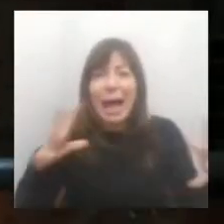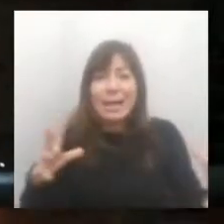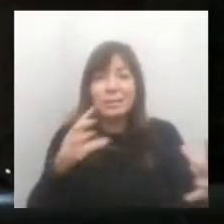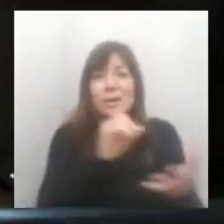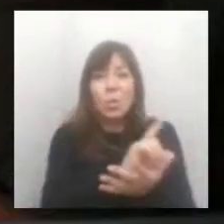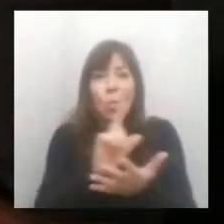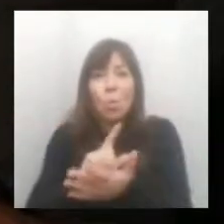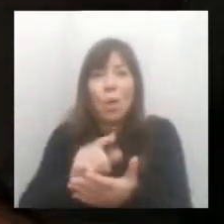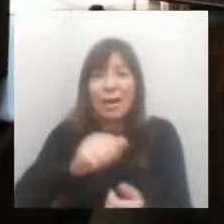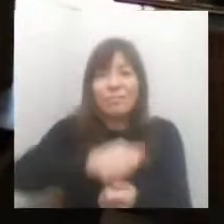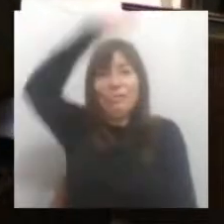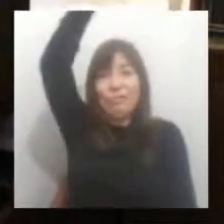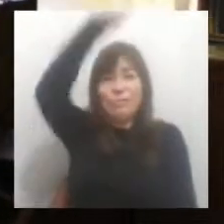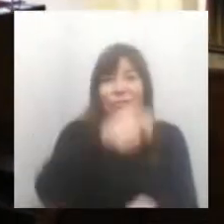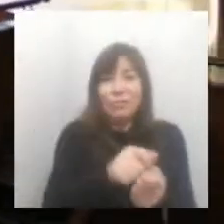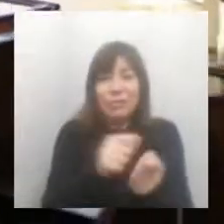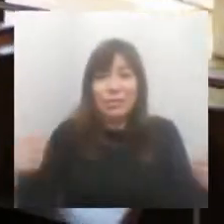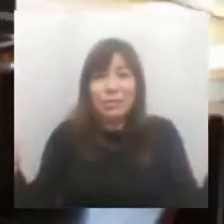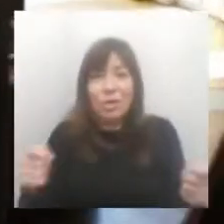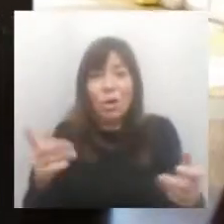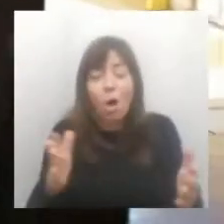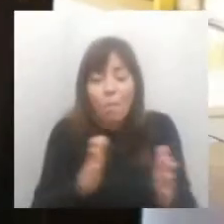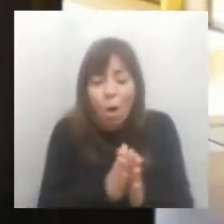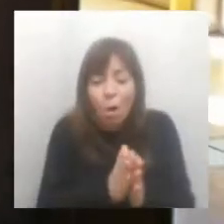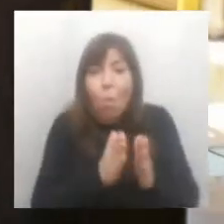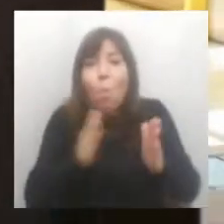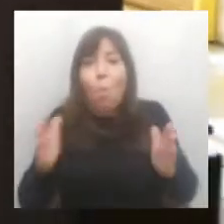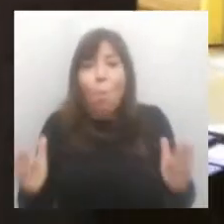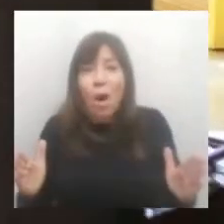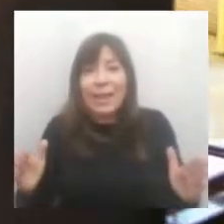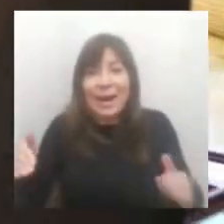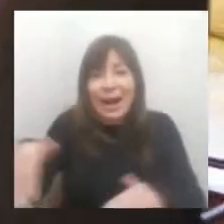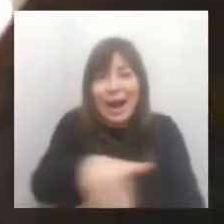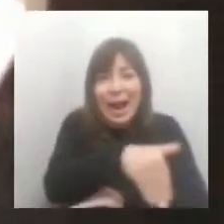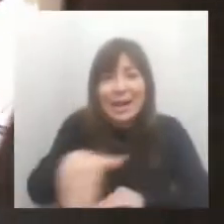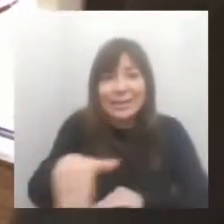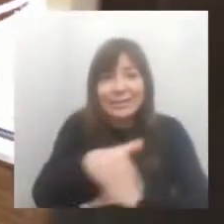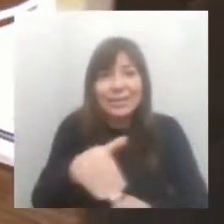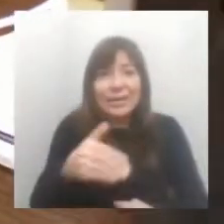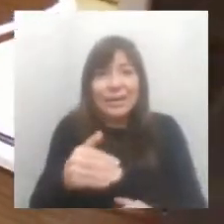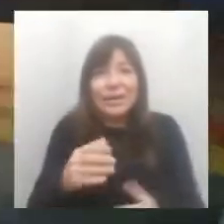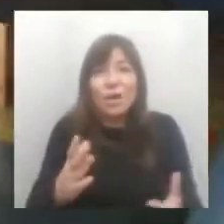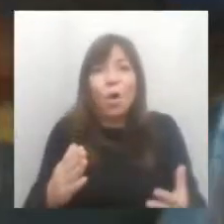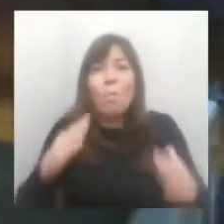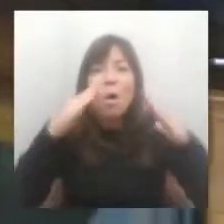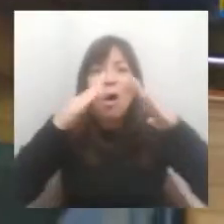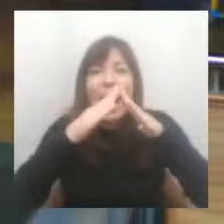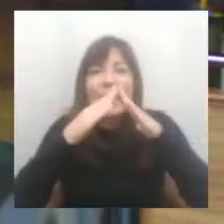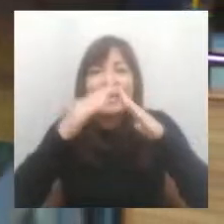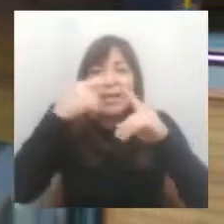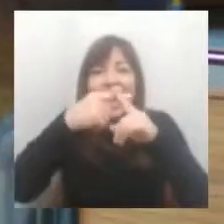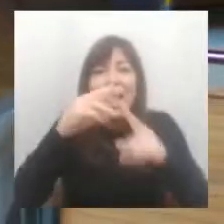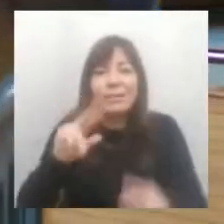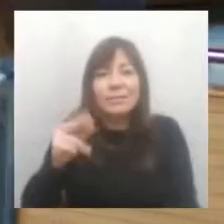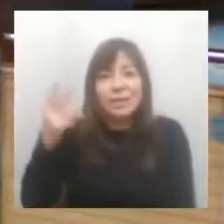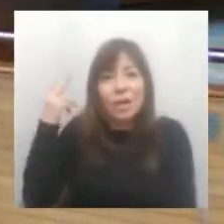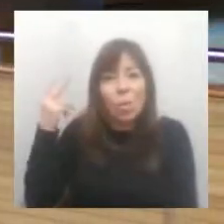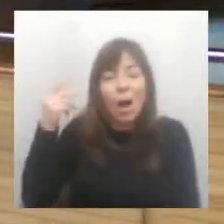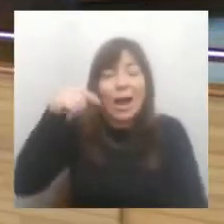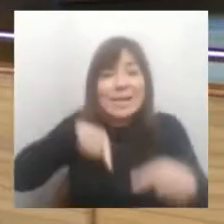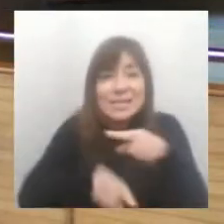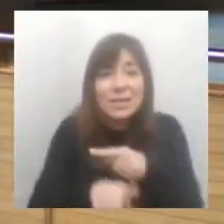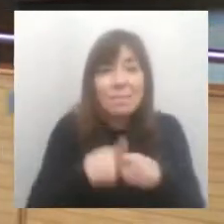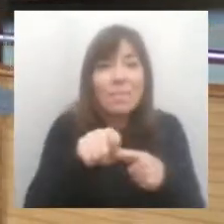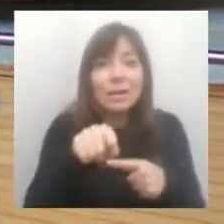altura. Es casi tan largo como una cuadra y se asemeja mucho a las grandes catedrales antiguas. El espacio interior se presenta como